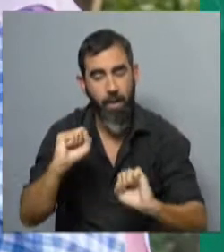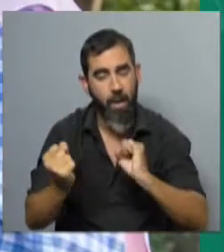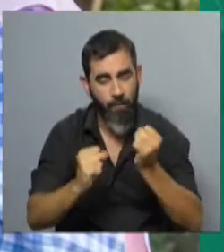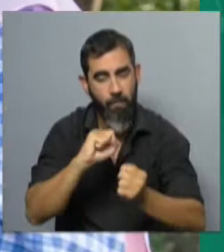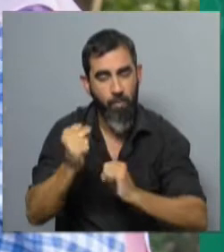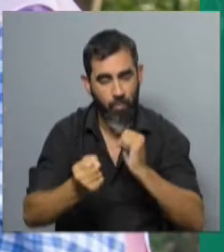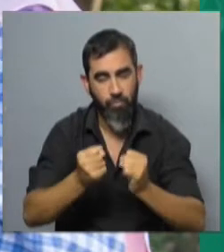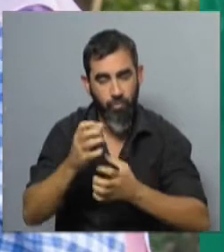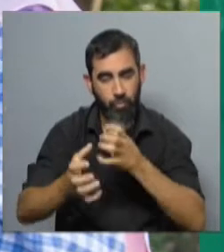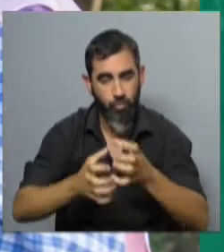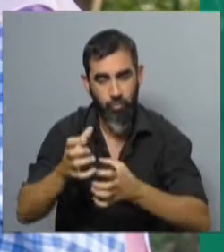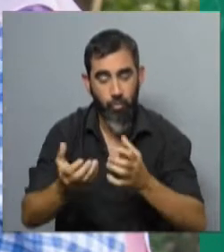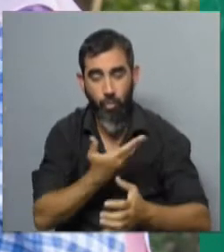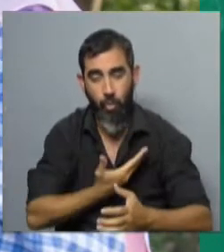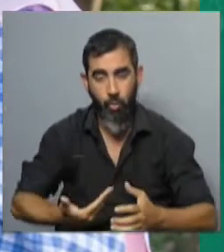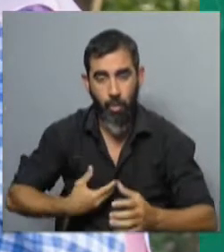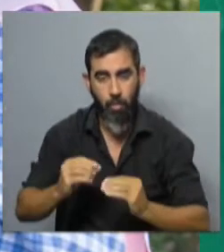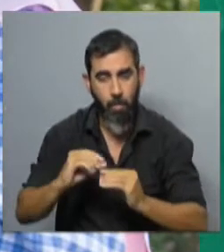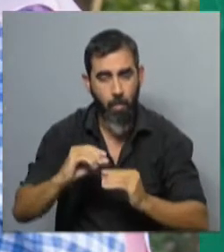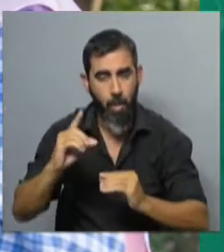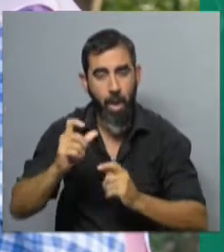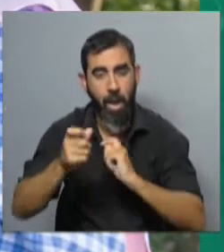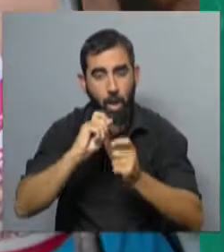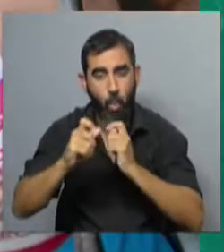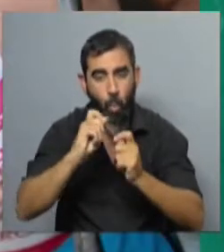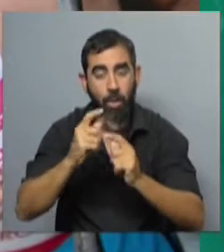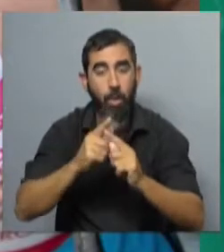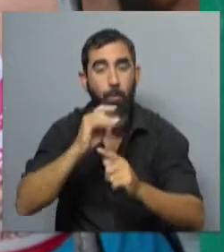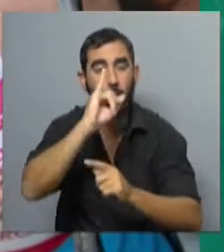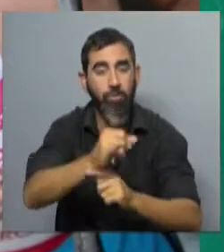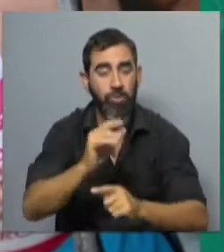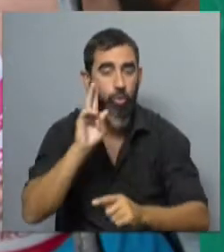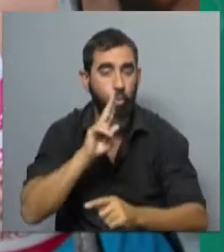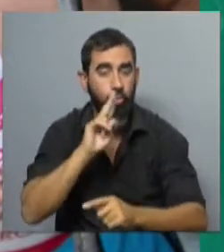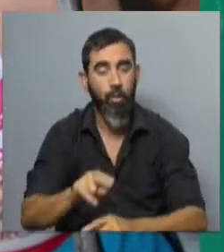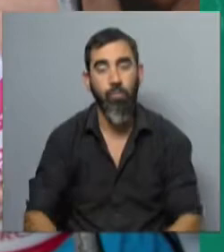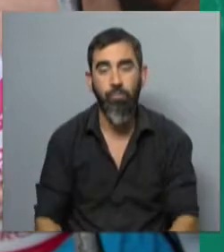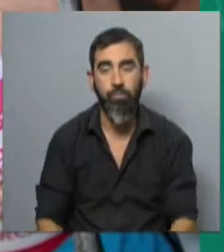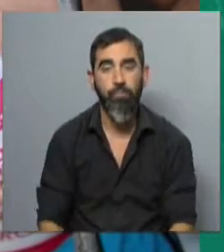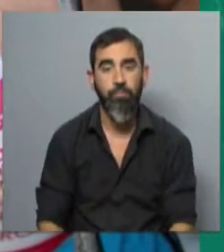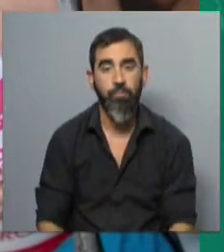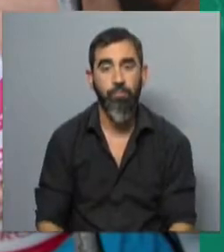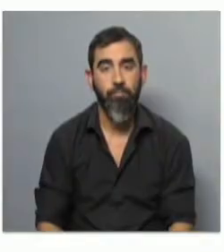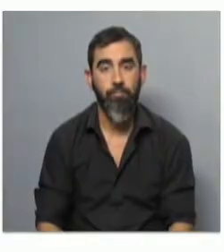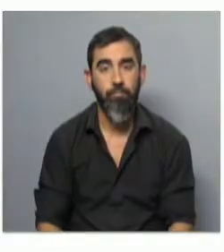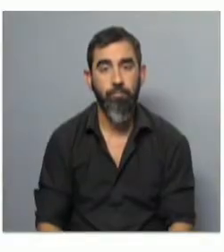nerviosismo en el oficialismo por el crecimiento en las encuestas a favor de la papeleta rosada.